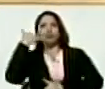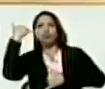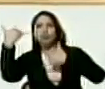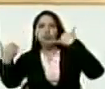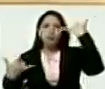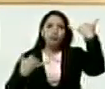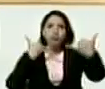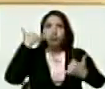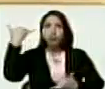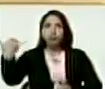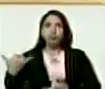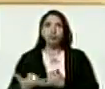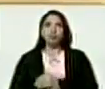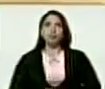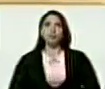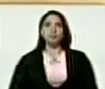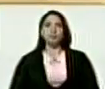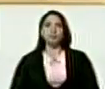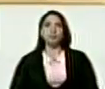telefonía,